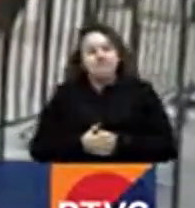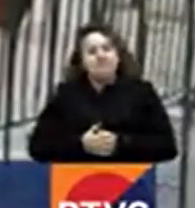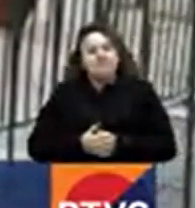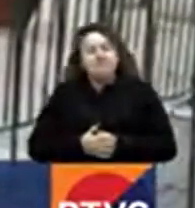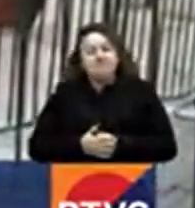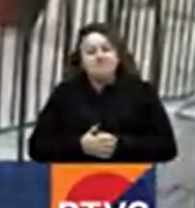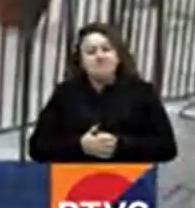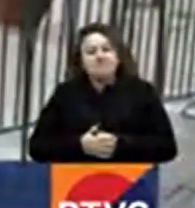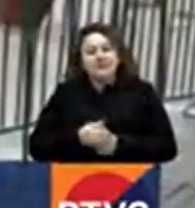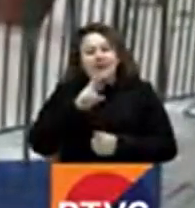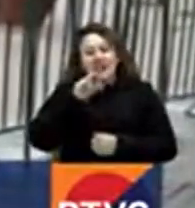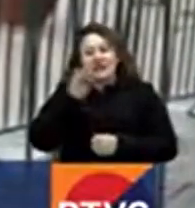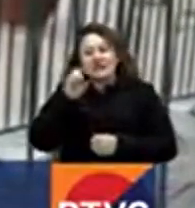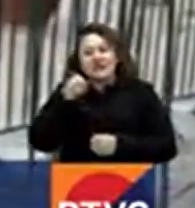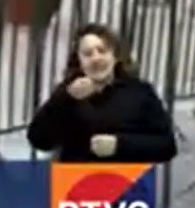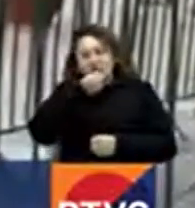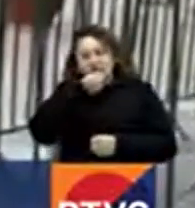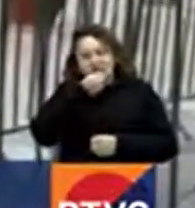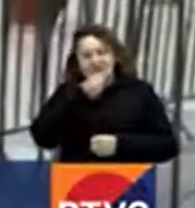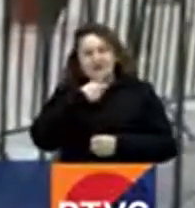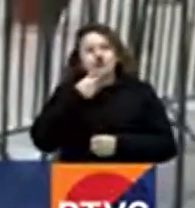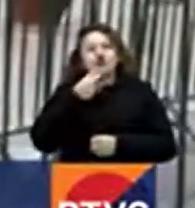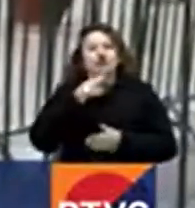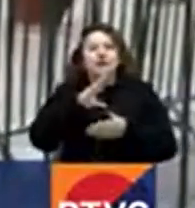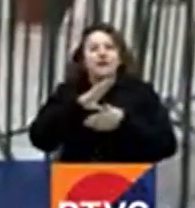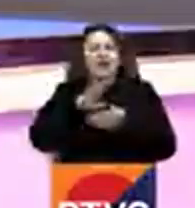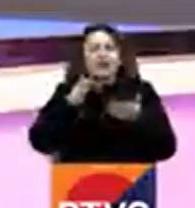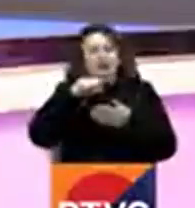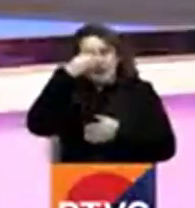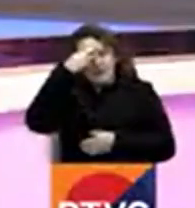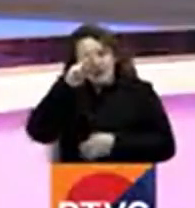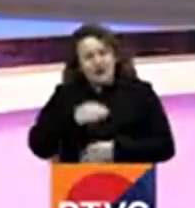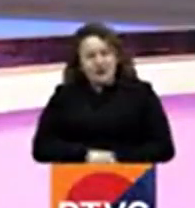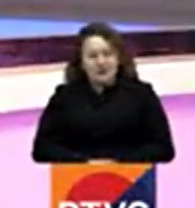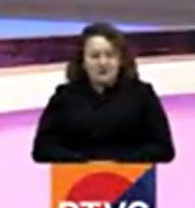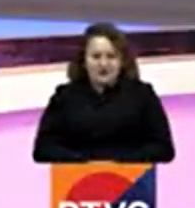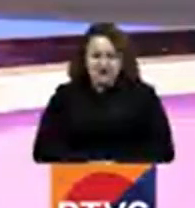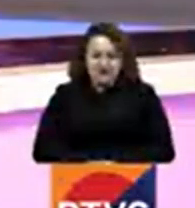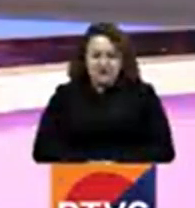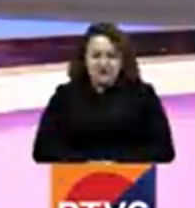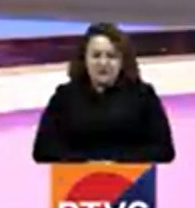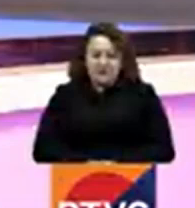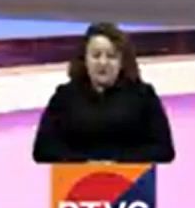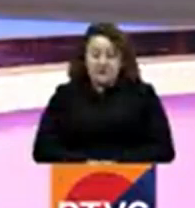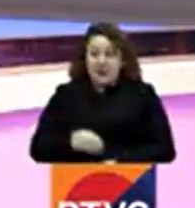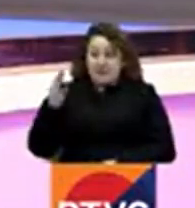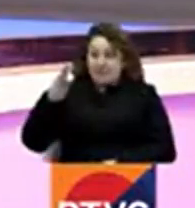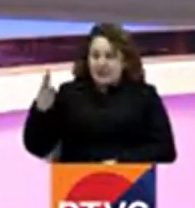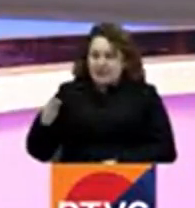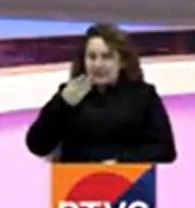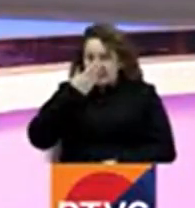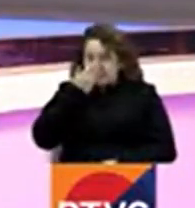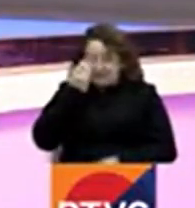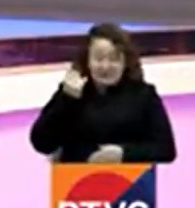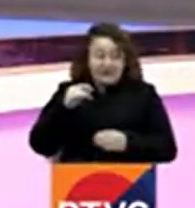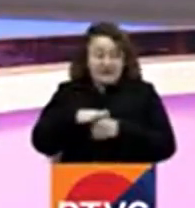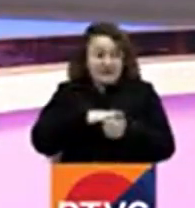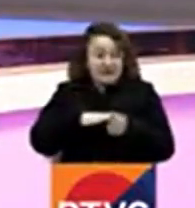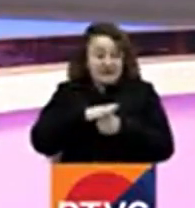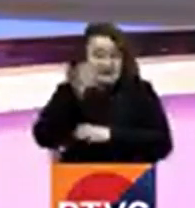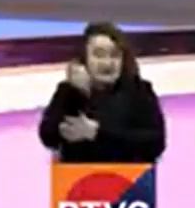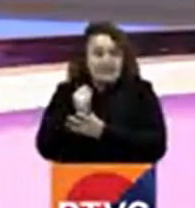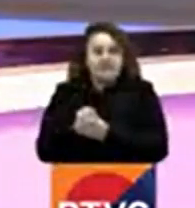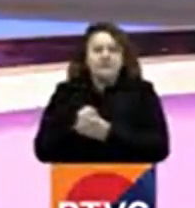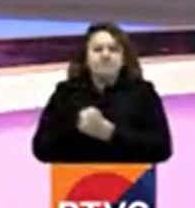RTVC Noticias, soy Jaime Moreno de La Voz de América desde la Ciudad de México. Crisis en Brasil. El expresidente Jair Bolsonaro ocupa la